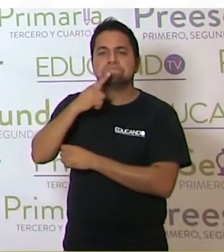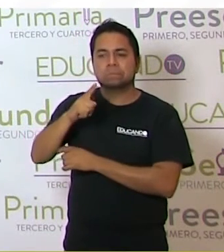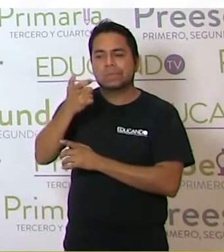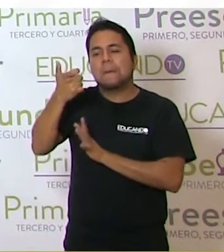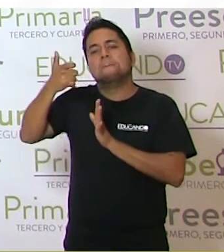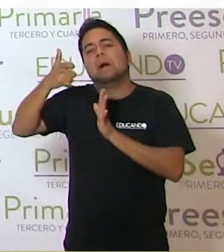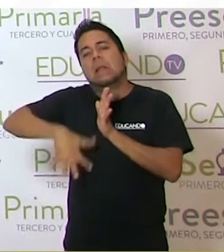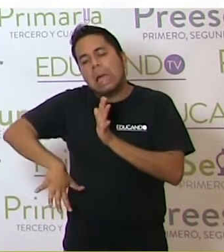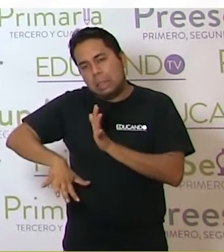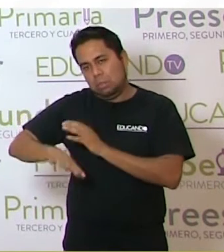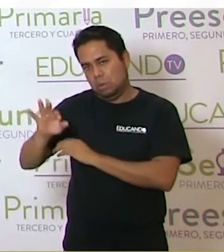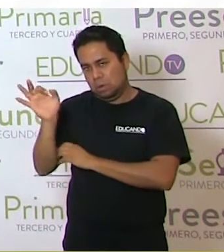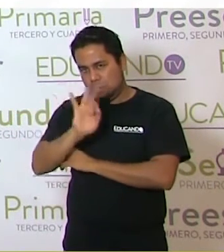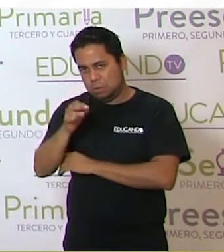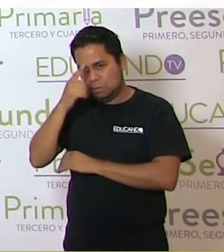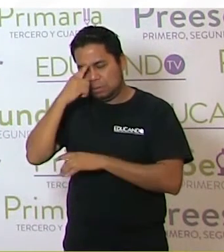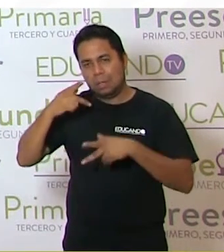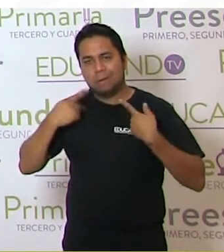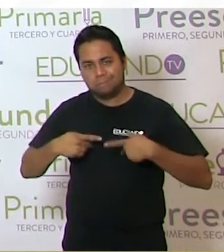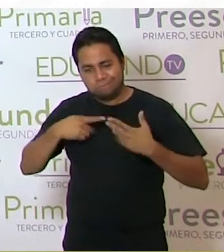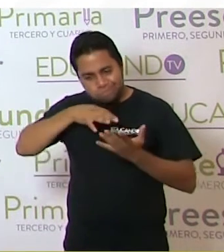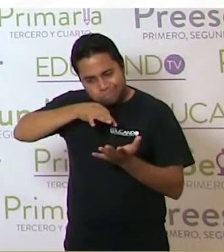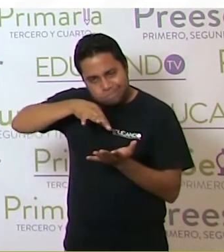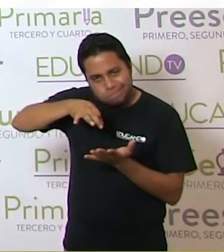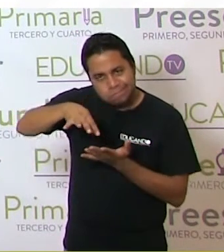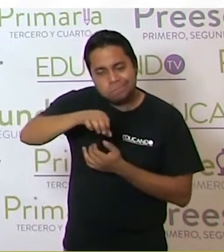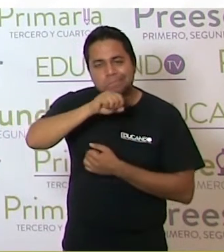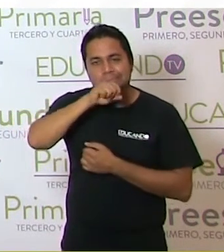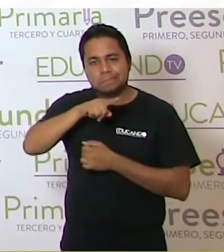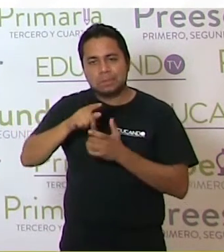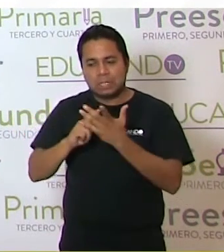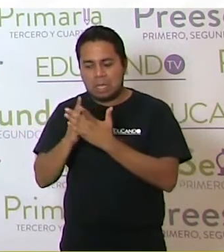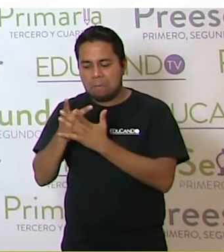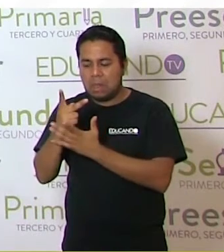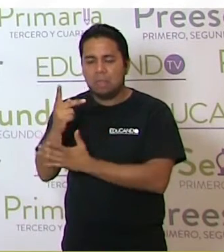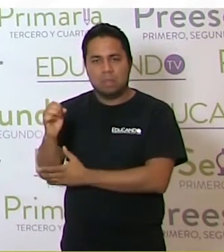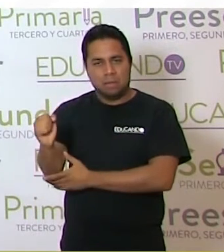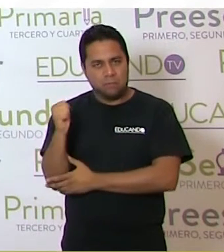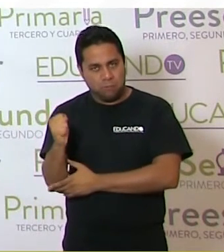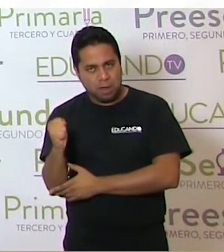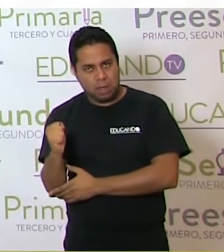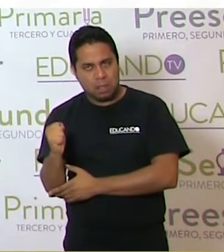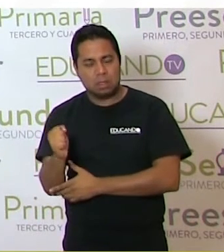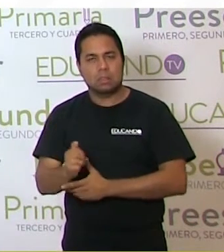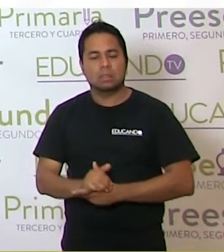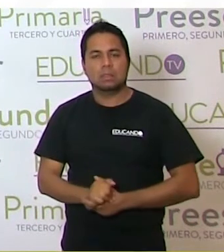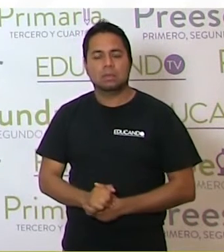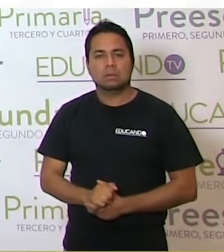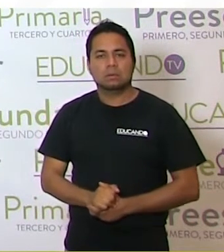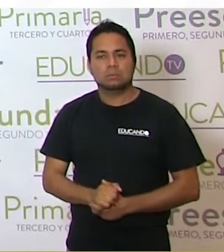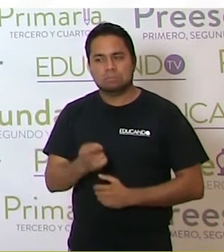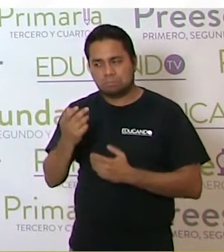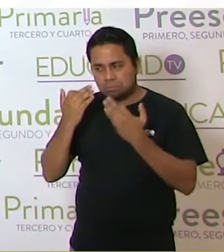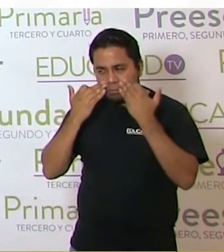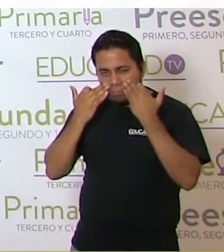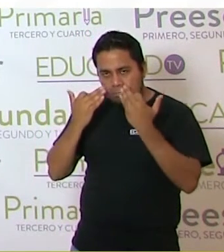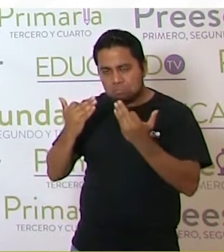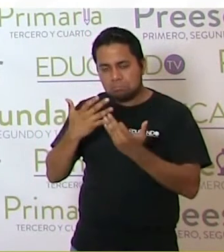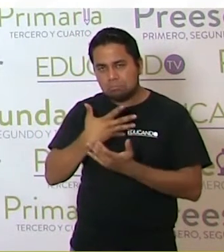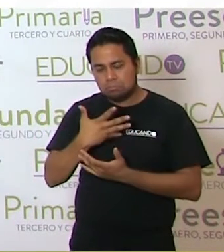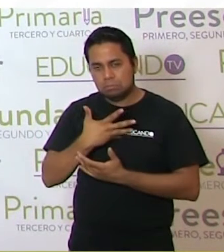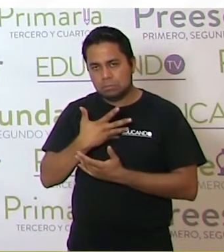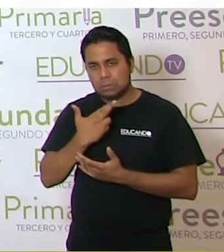bajarán los costos para los productores incrementar el rendimiento de los cultivos si pueden observarlo muy